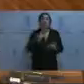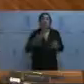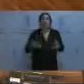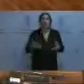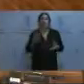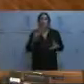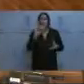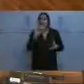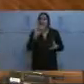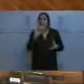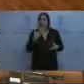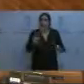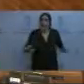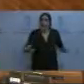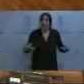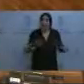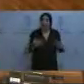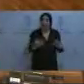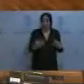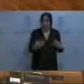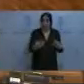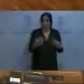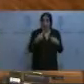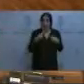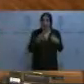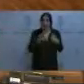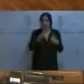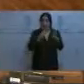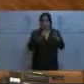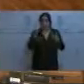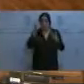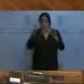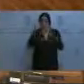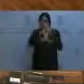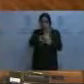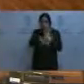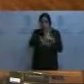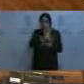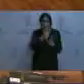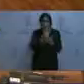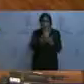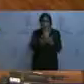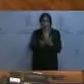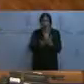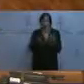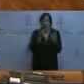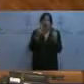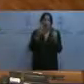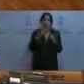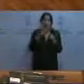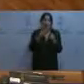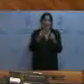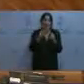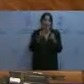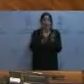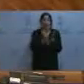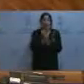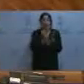piensa aplicar los recortes anunciados a los ganaderos asturianos en los pagos de la política agrícola común del